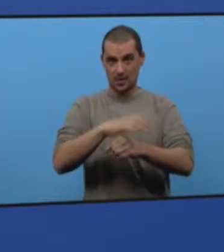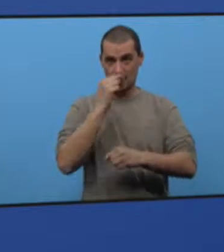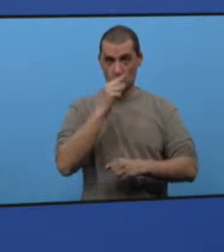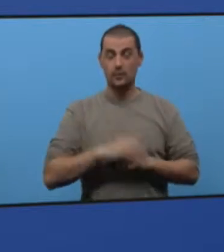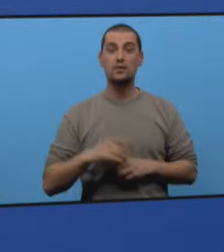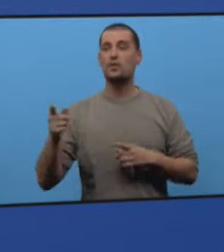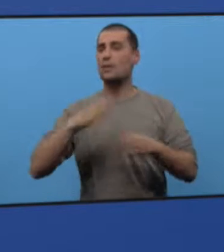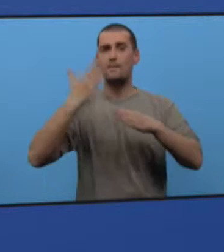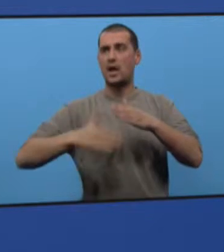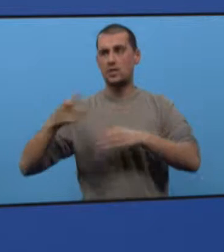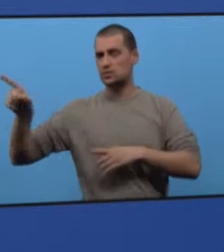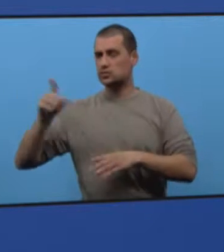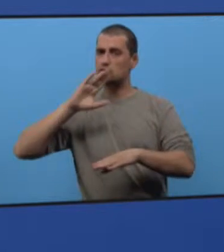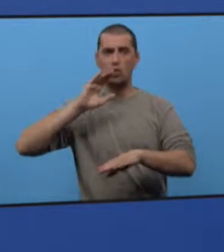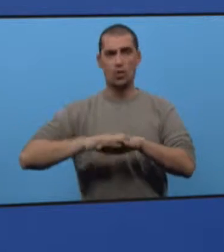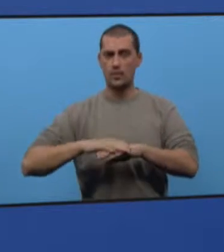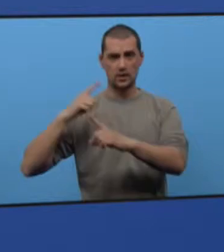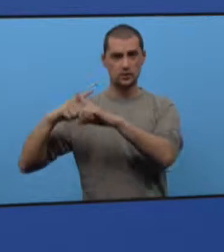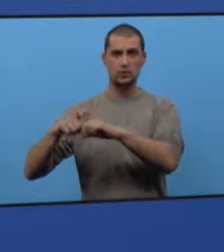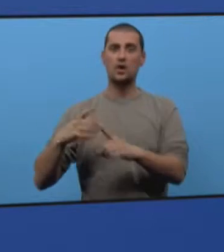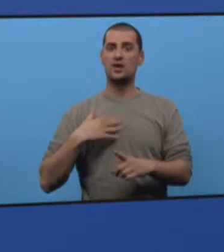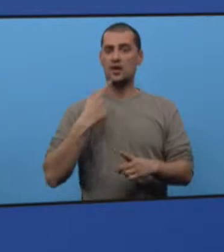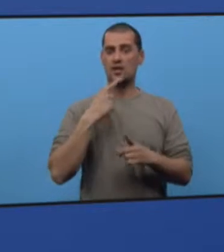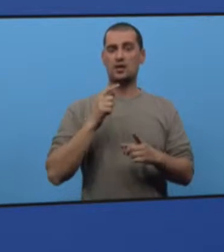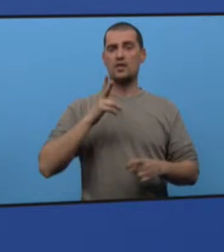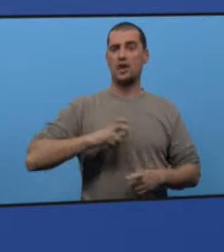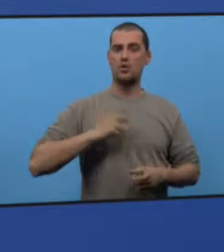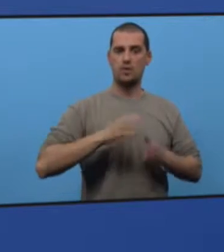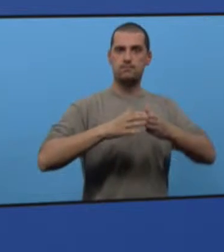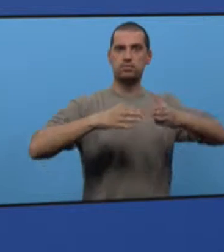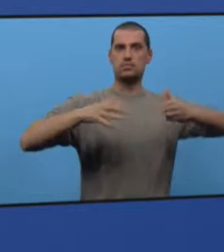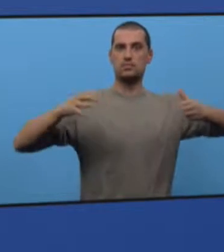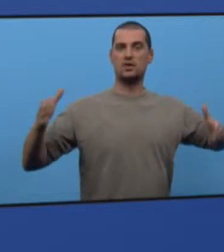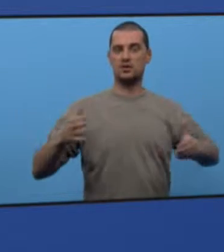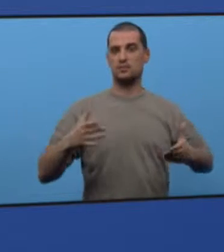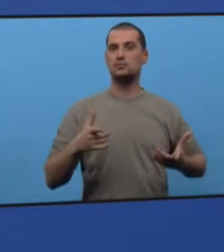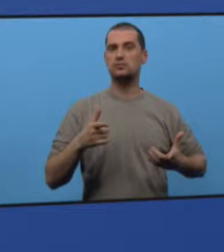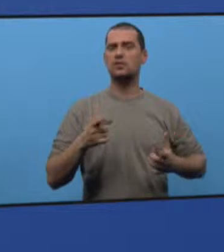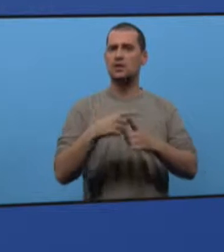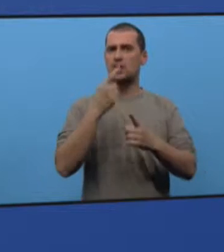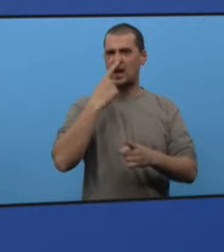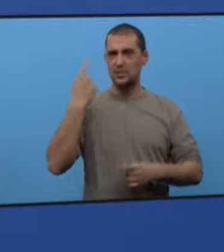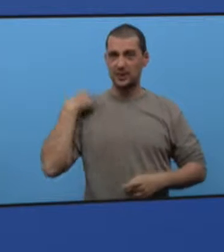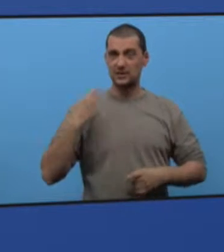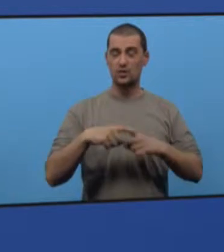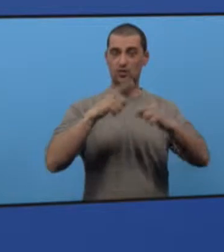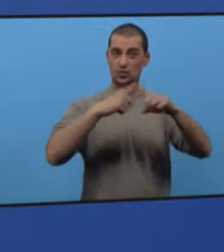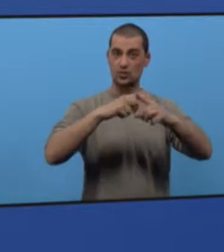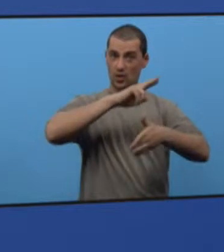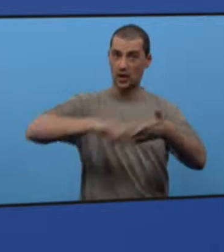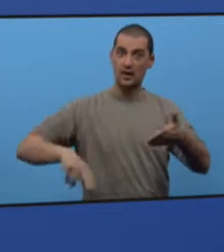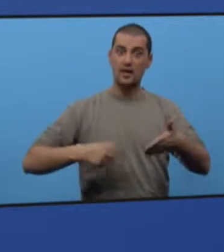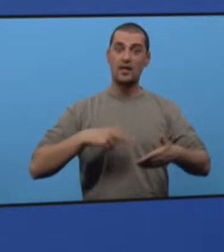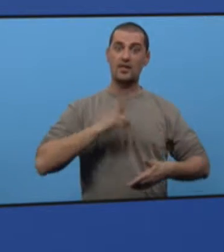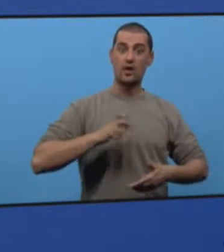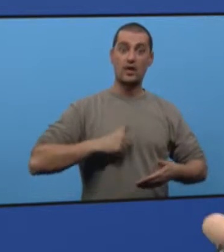nos plazos estipulados, cada vez a débeda que acumulan é maior. Hai que lembrar que este último presuposto a Xunta de Galicia tiña máis